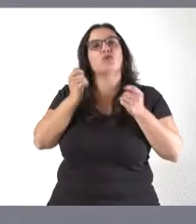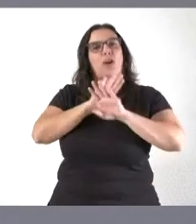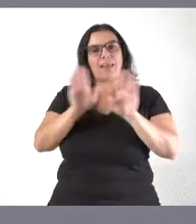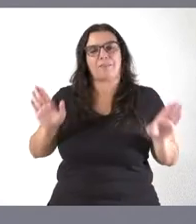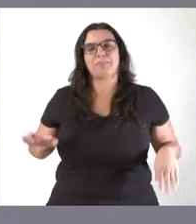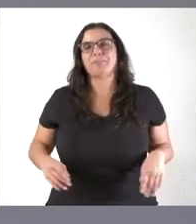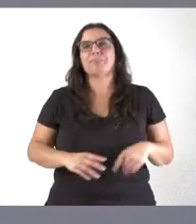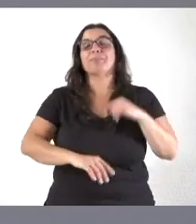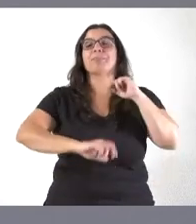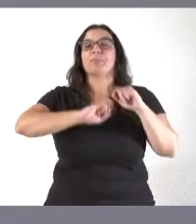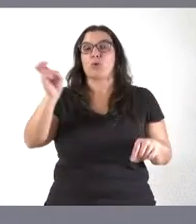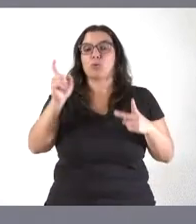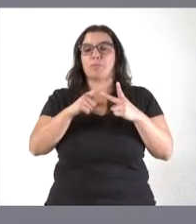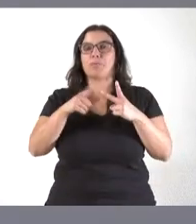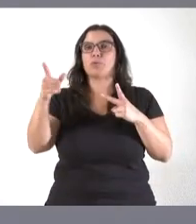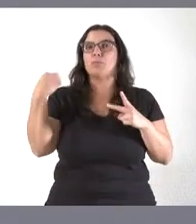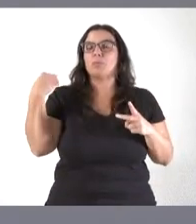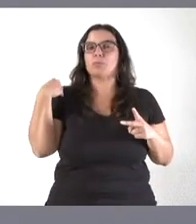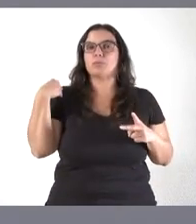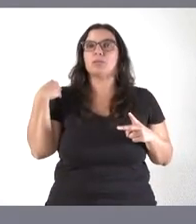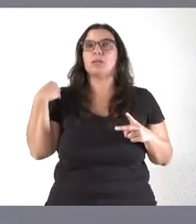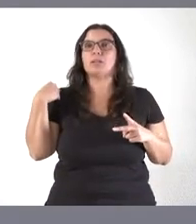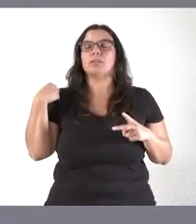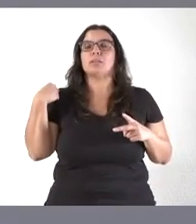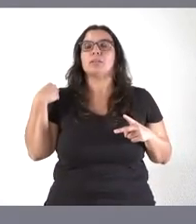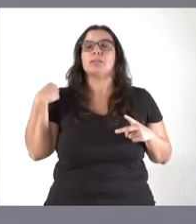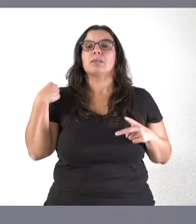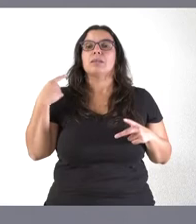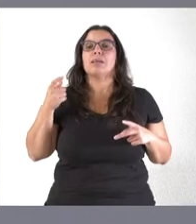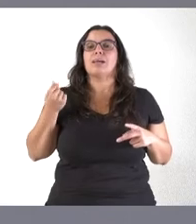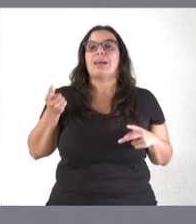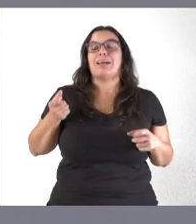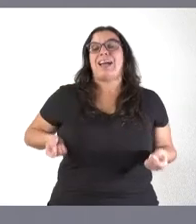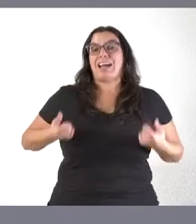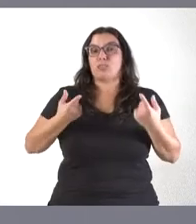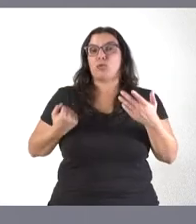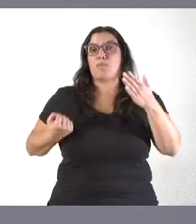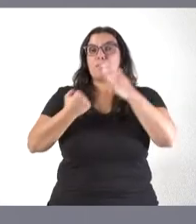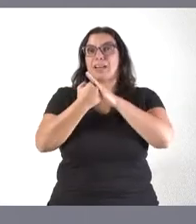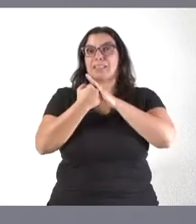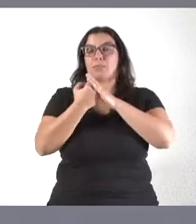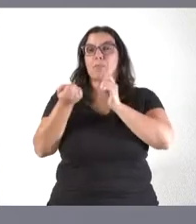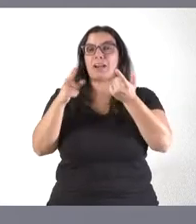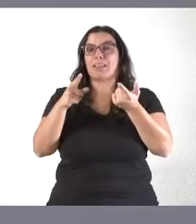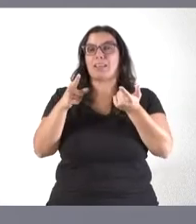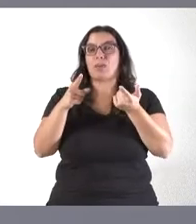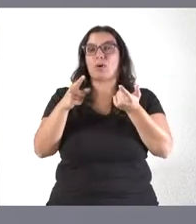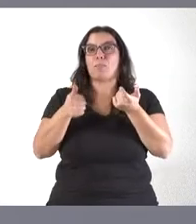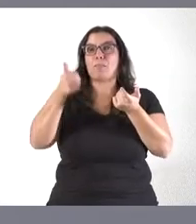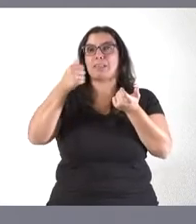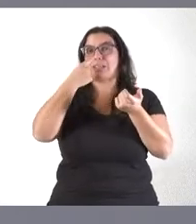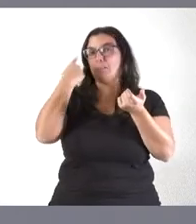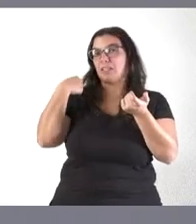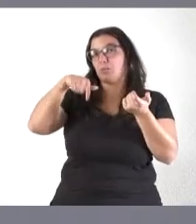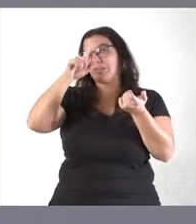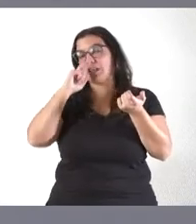otro proyecto y Por otra parte me decía a qué se parecería más el techo de gasto al del 21 al del 22